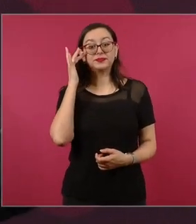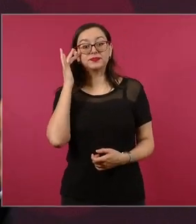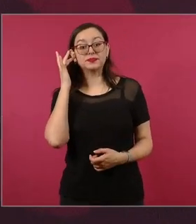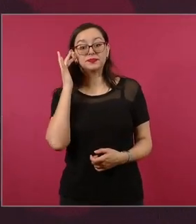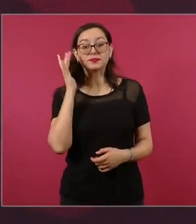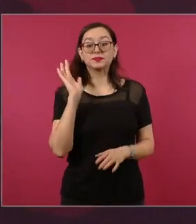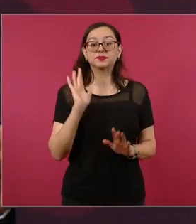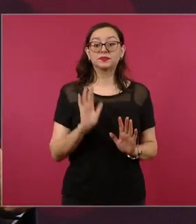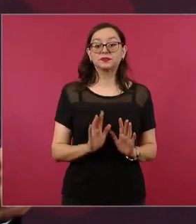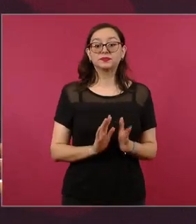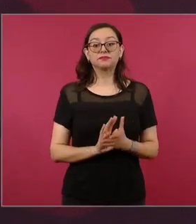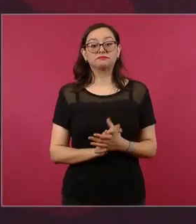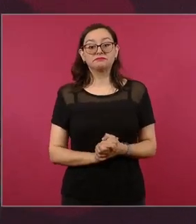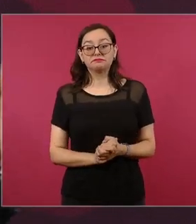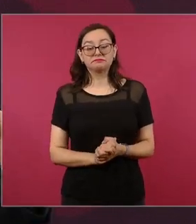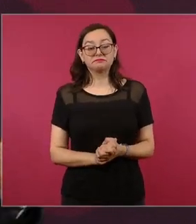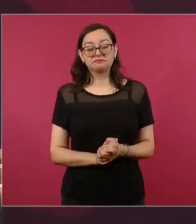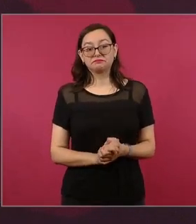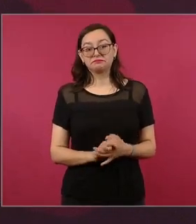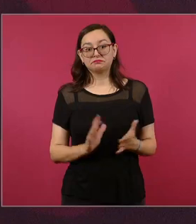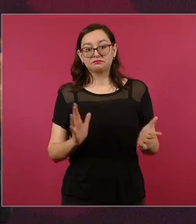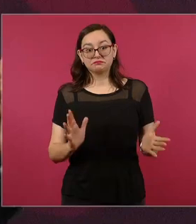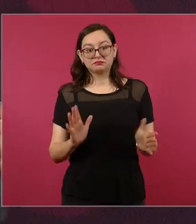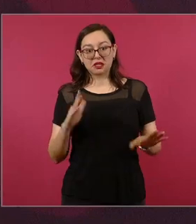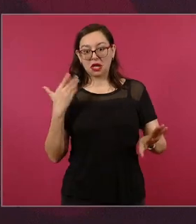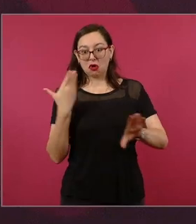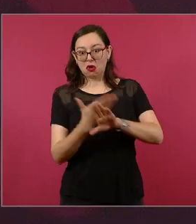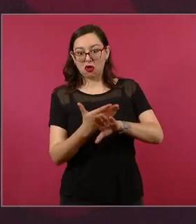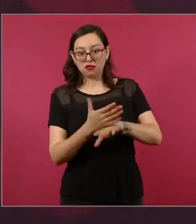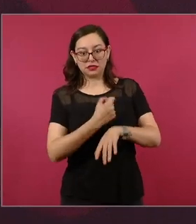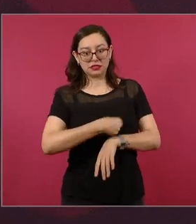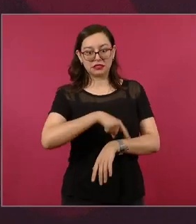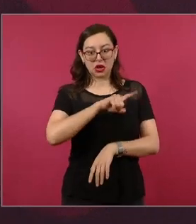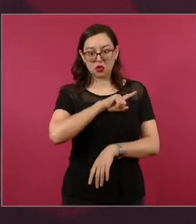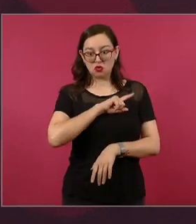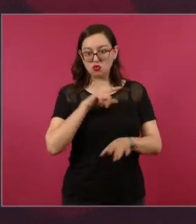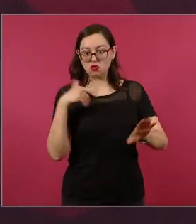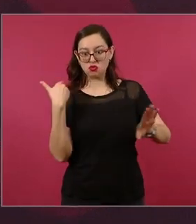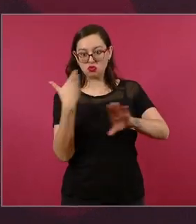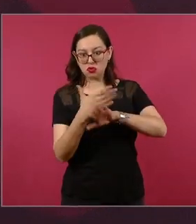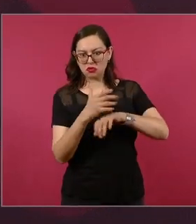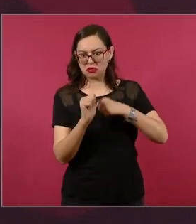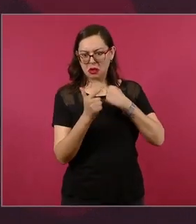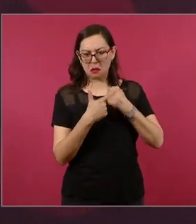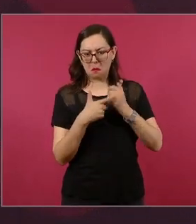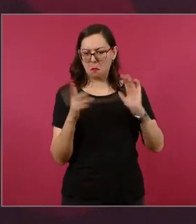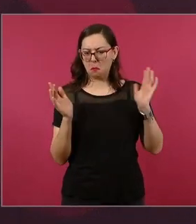nunca se dio a conocer que habían centros de salud